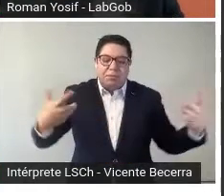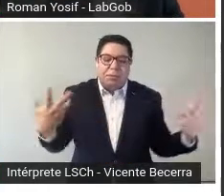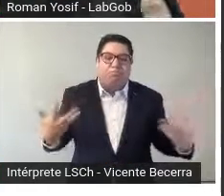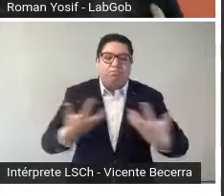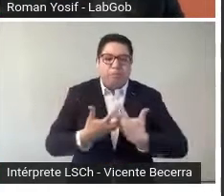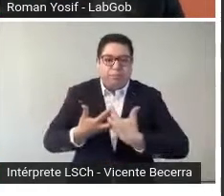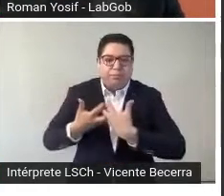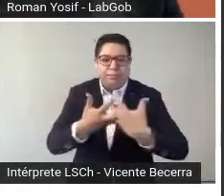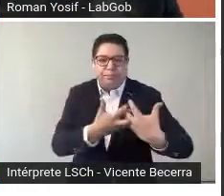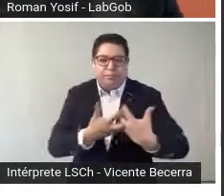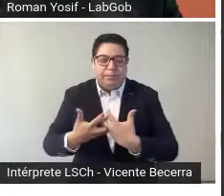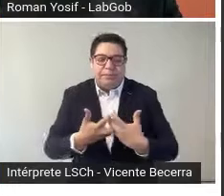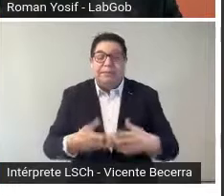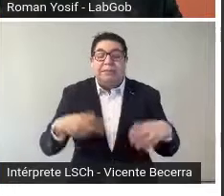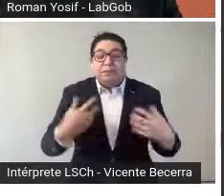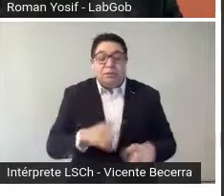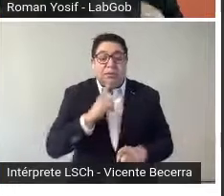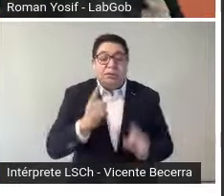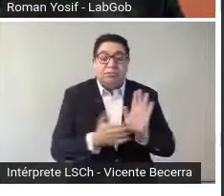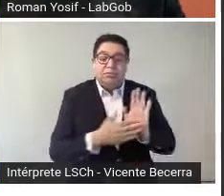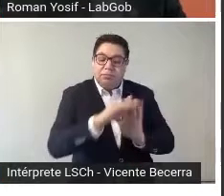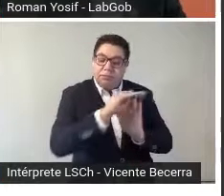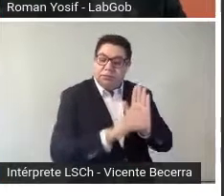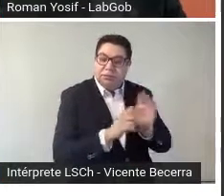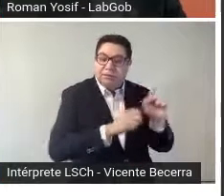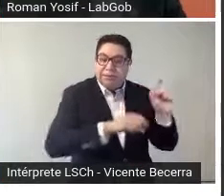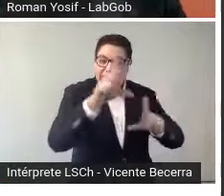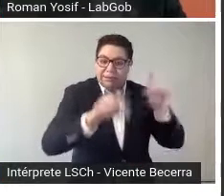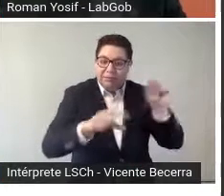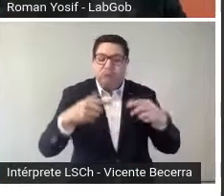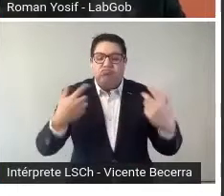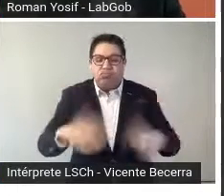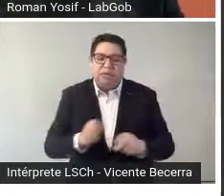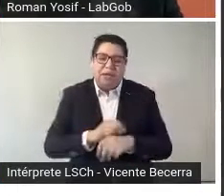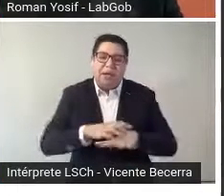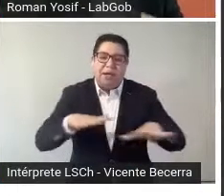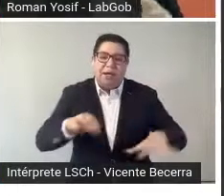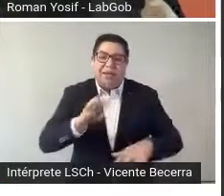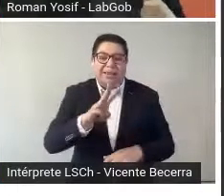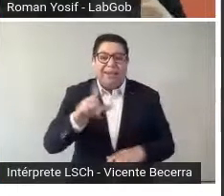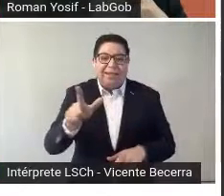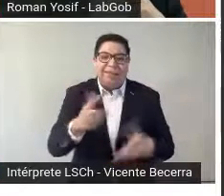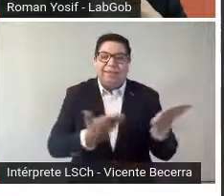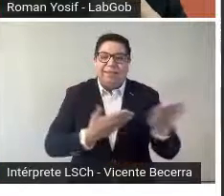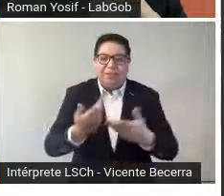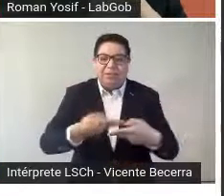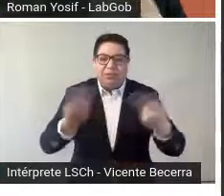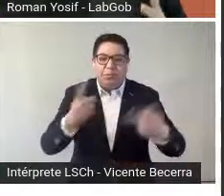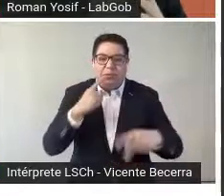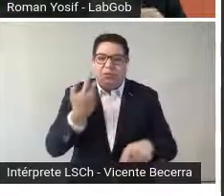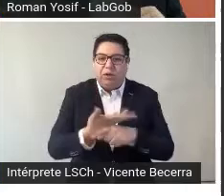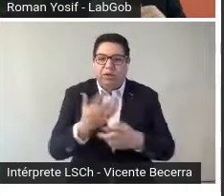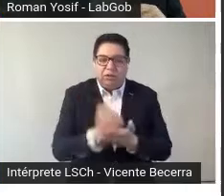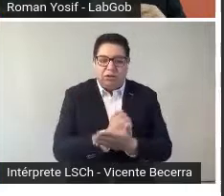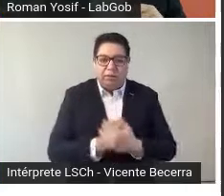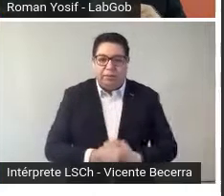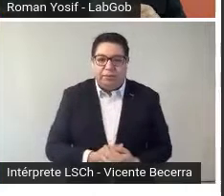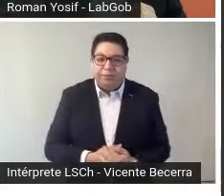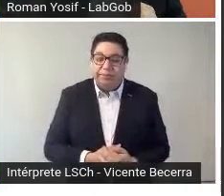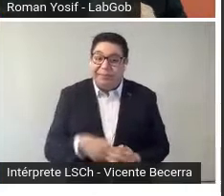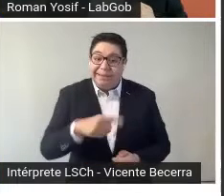pública, que con el índice de innovación pública lo estamos logrando en más de 37 servicios públicos. Este